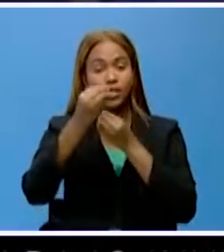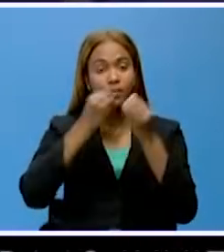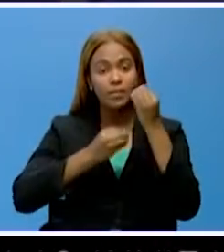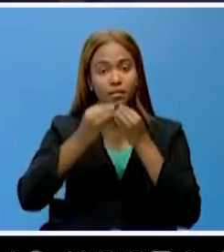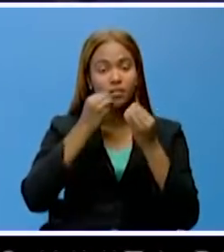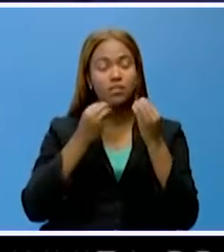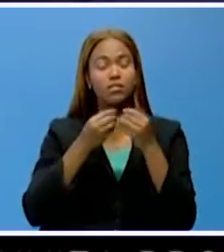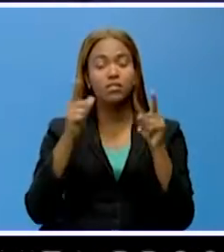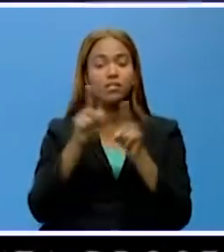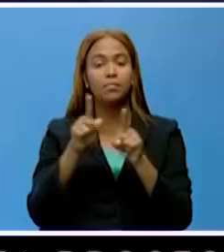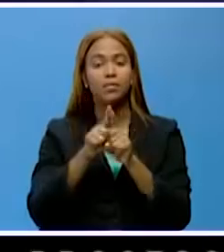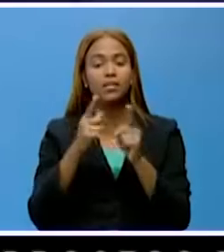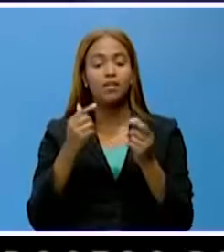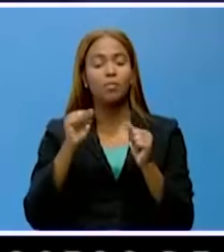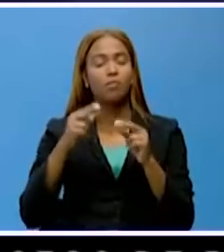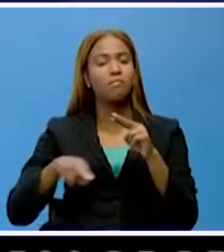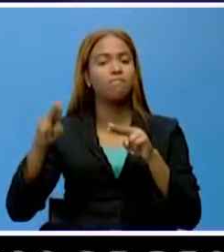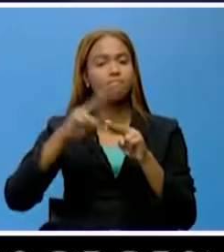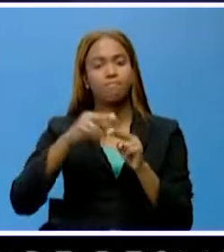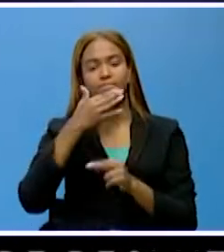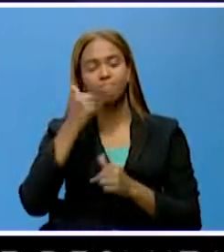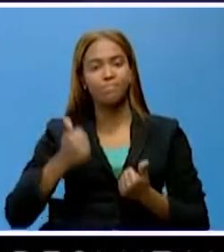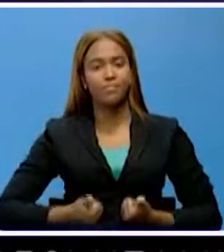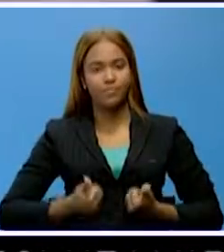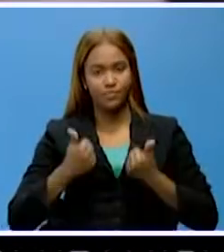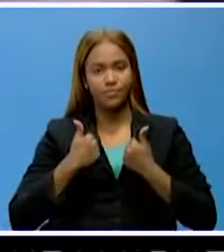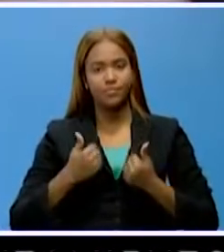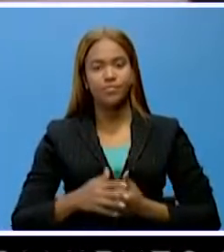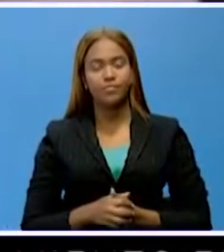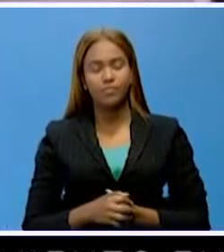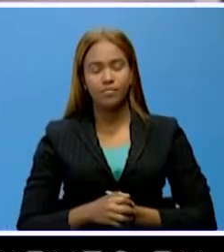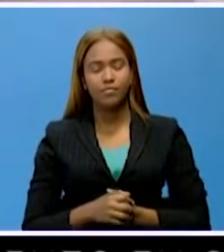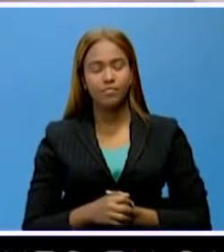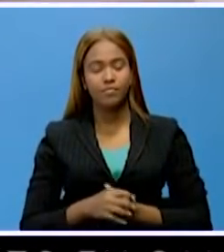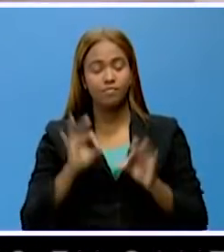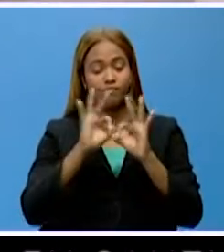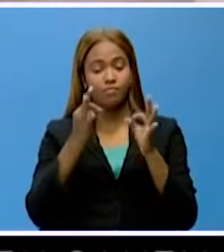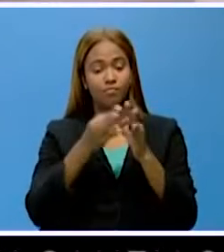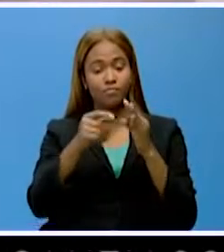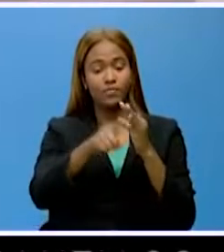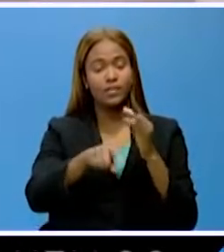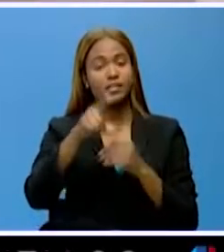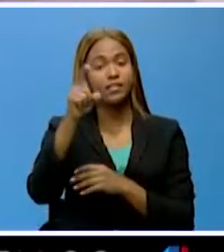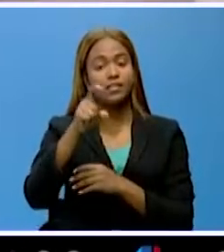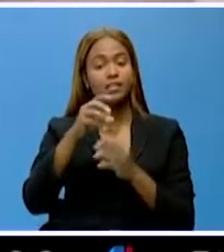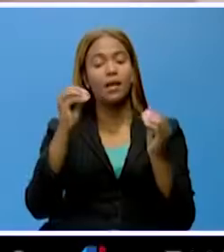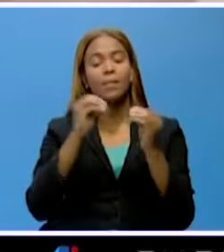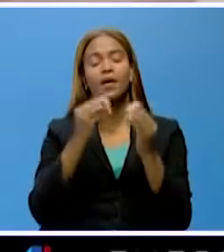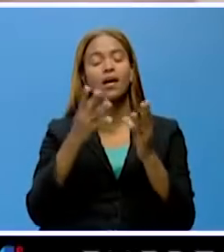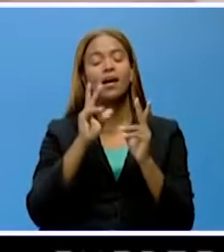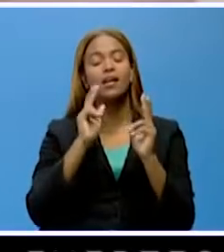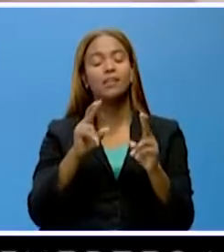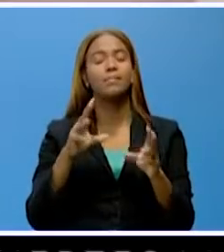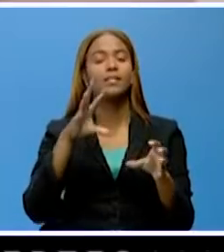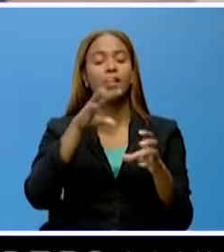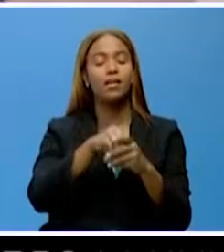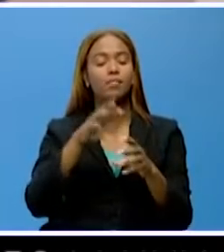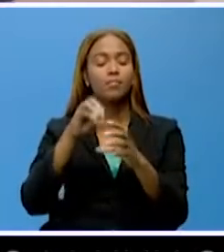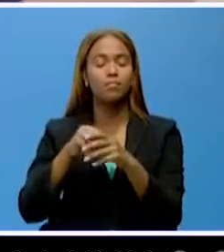alimentación y así elevar la calidad de vida. La familia requiere más que todo una respuesta